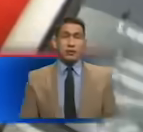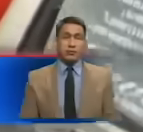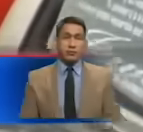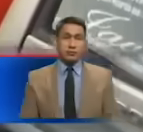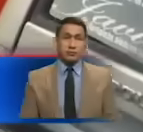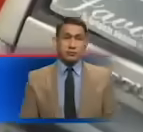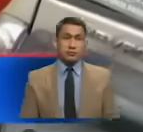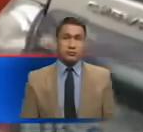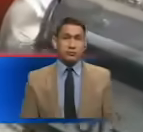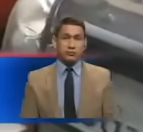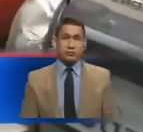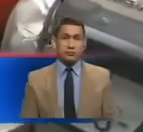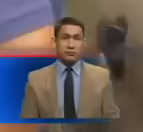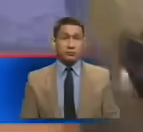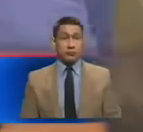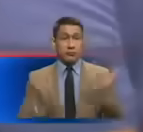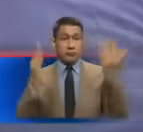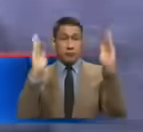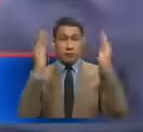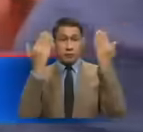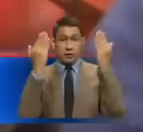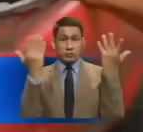de los espejos, los vidrios.